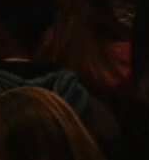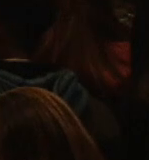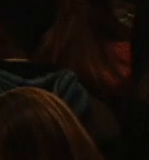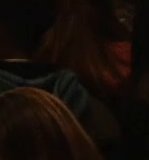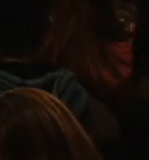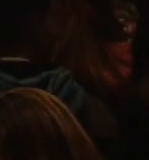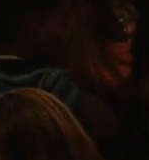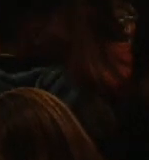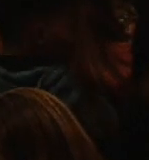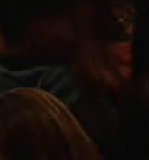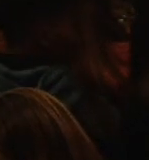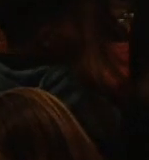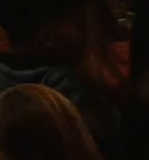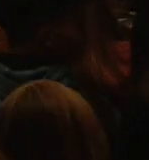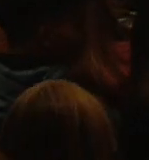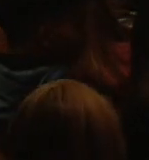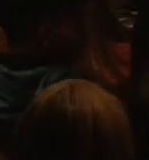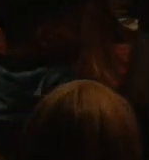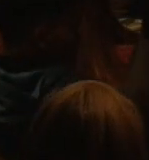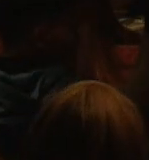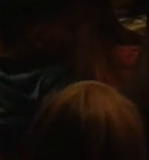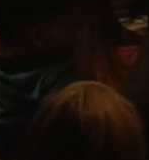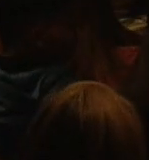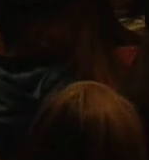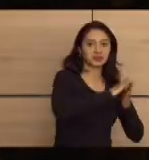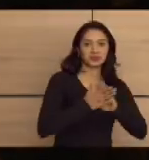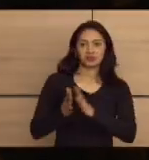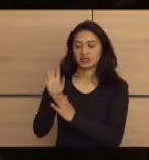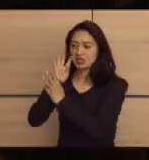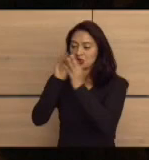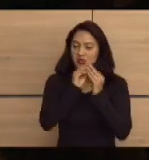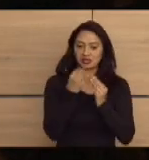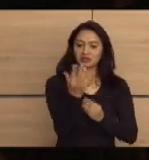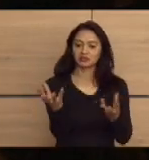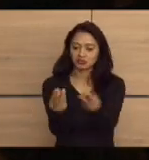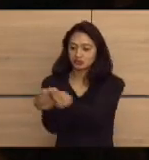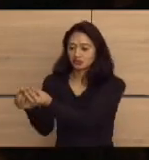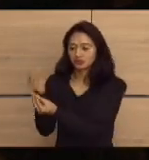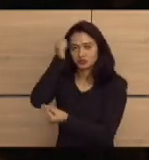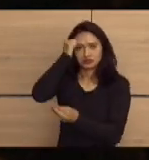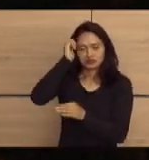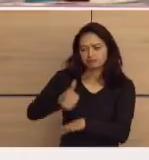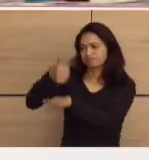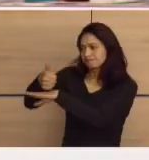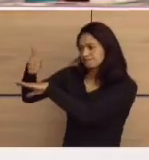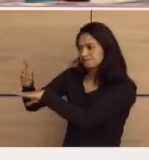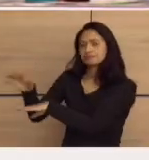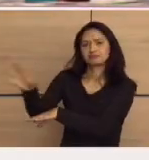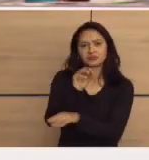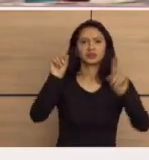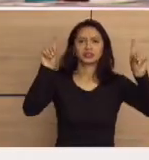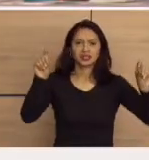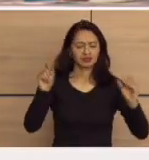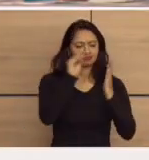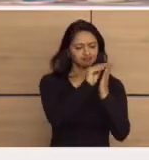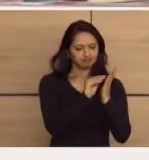tendremos mucho que ver, obviamente, en las respuestas que le demos de forma acertada a los maestros y a los directivos y en generar los contenidos, los espacios,